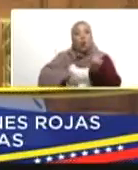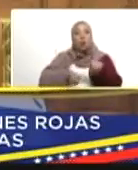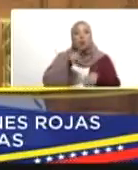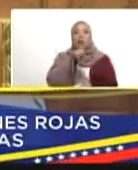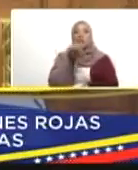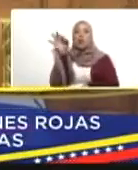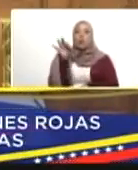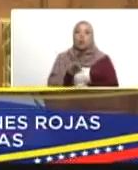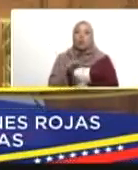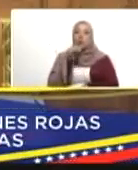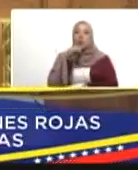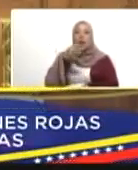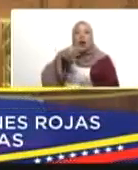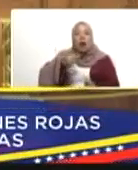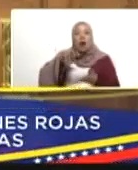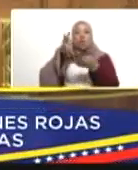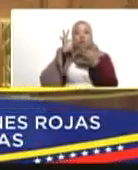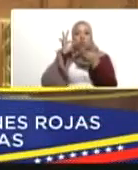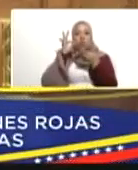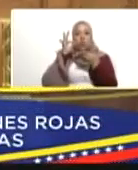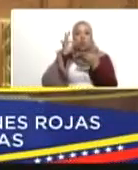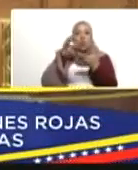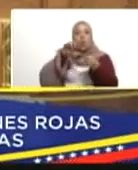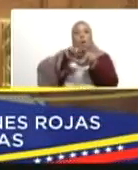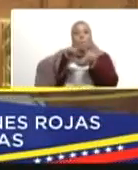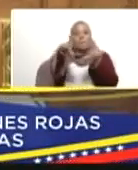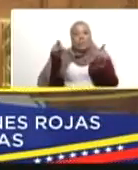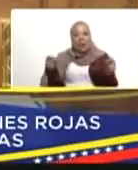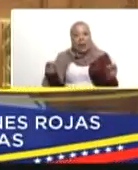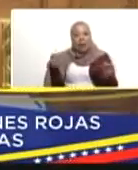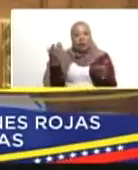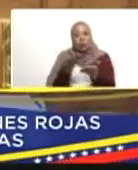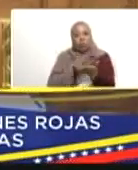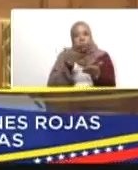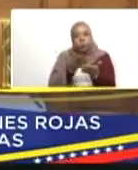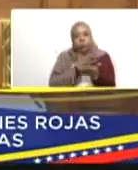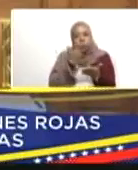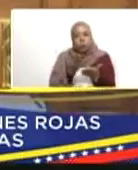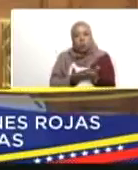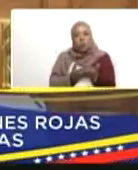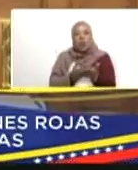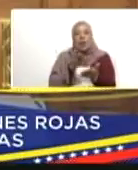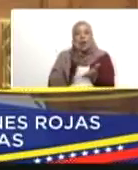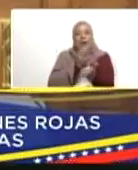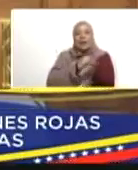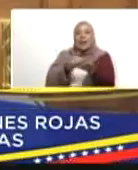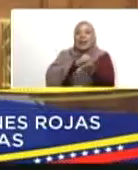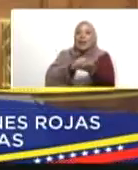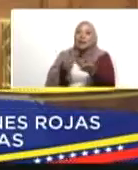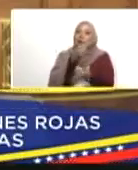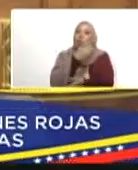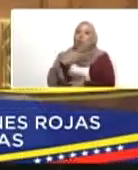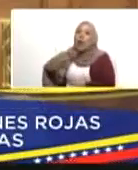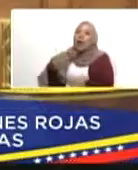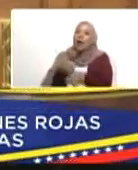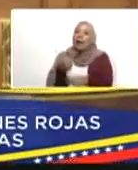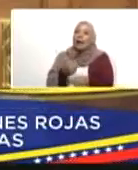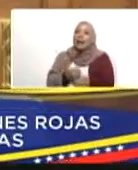100% café plátano Yuca ocumo queso blanco leche líquida